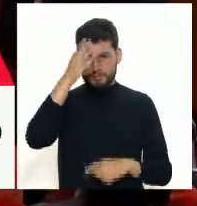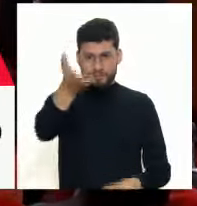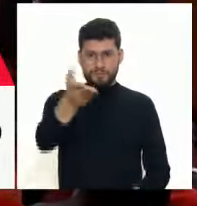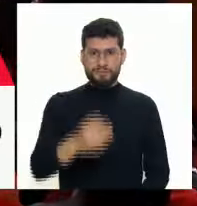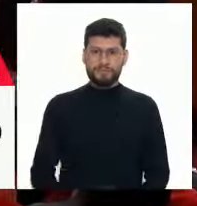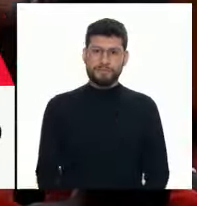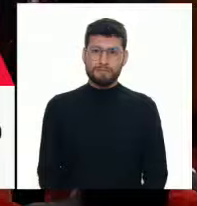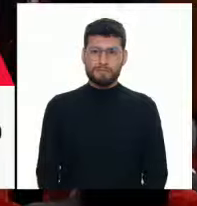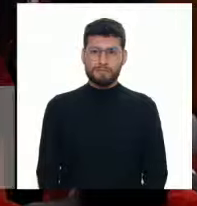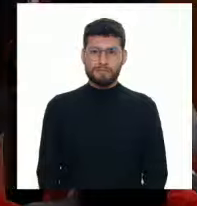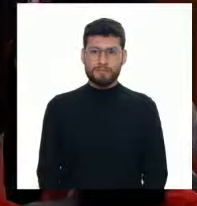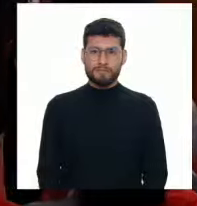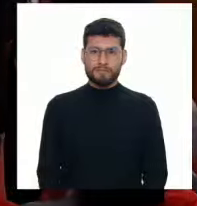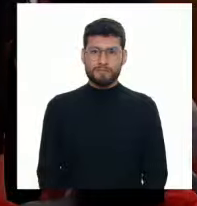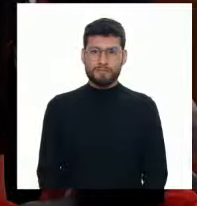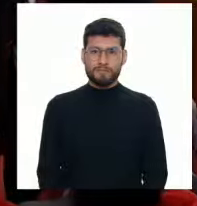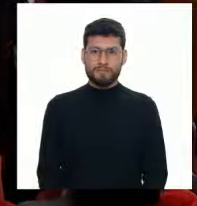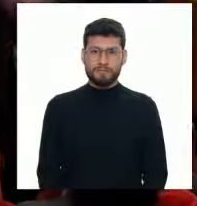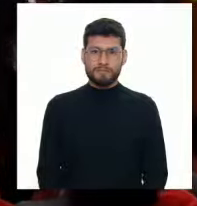Perú.